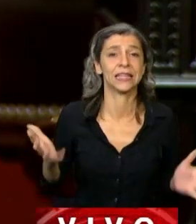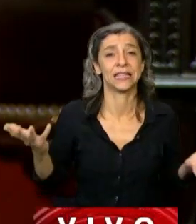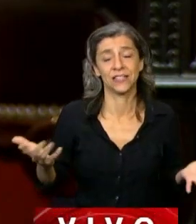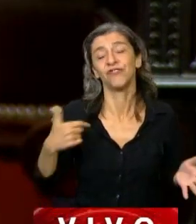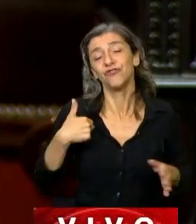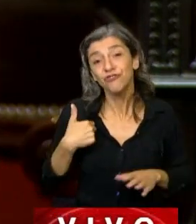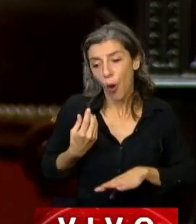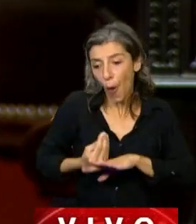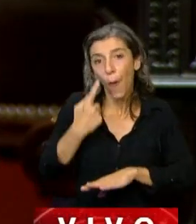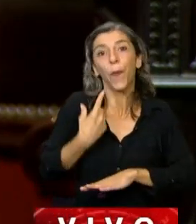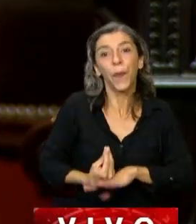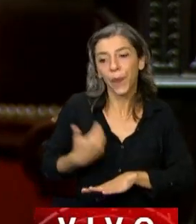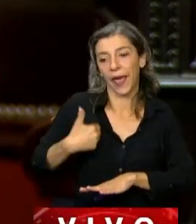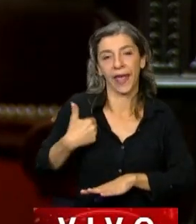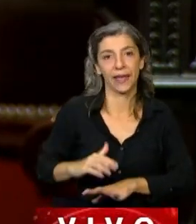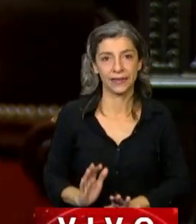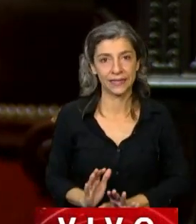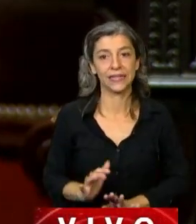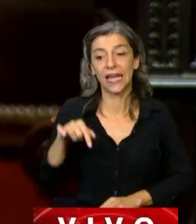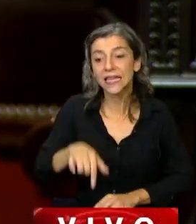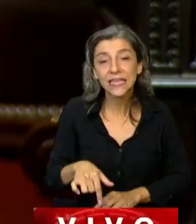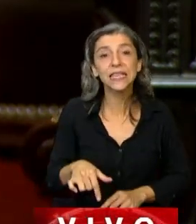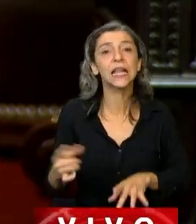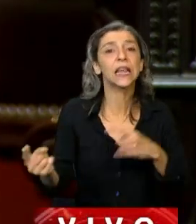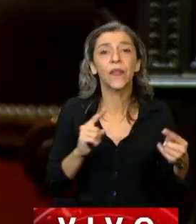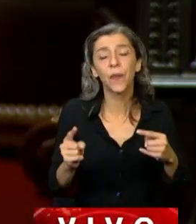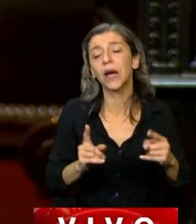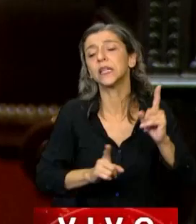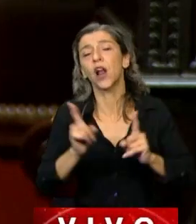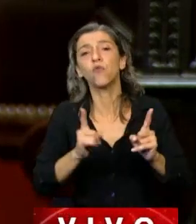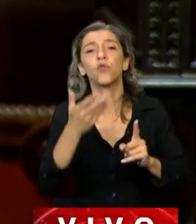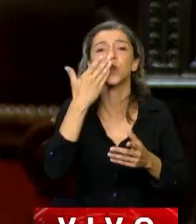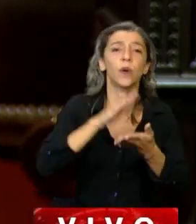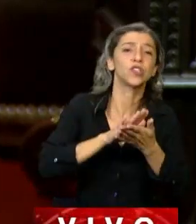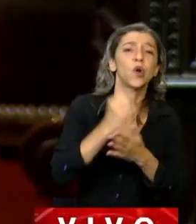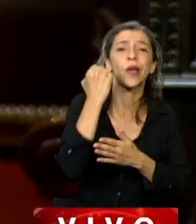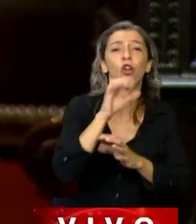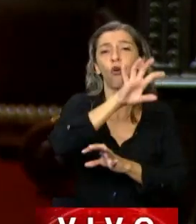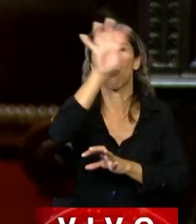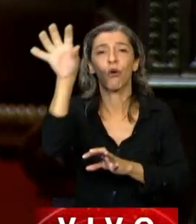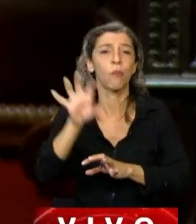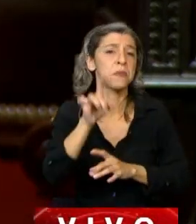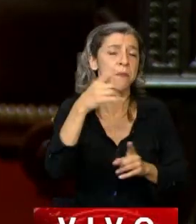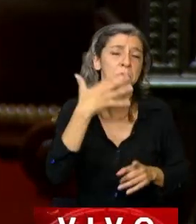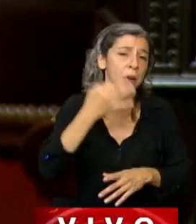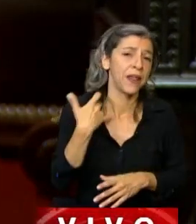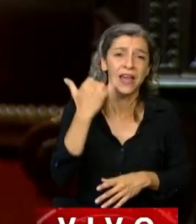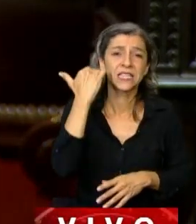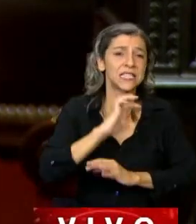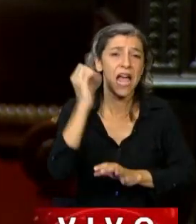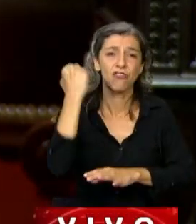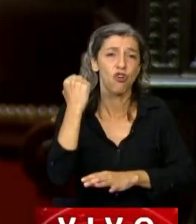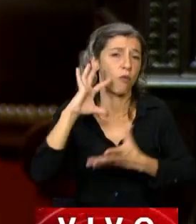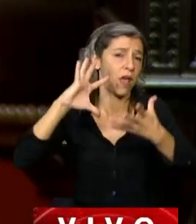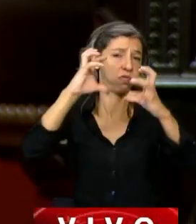está relacionado con discusiones que van por carriles separados. Las economías regionales ya están suficientemente vapuleadas por las decisiones de